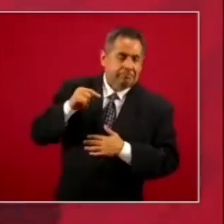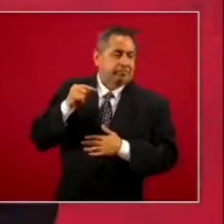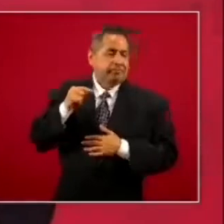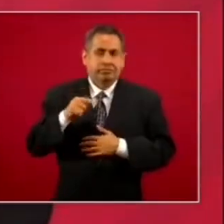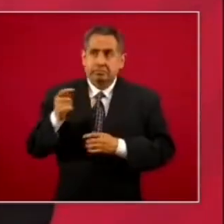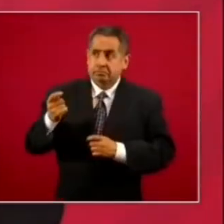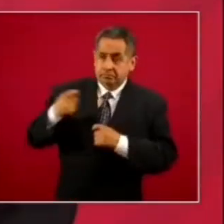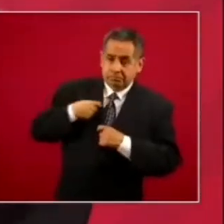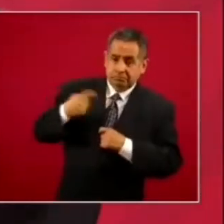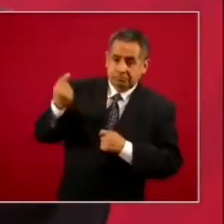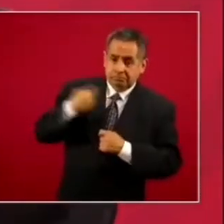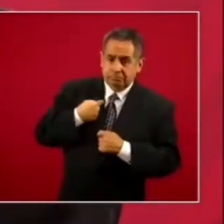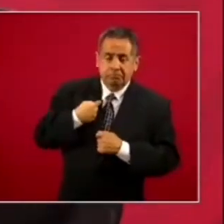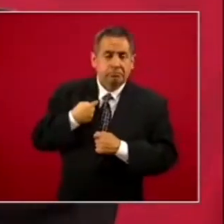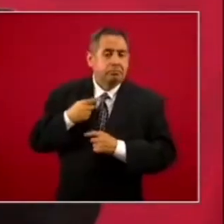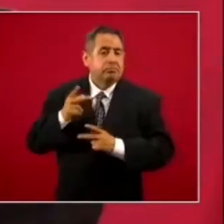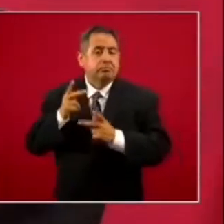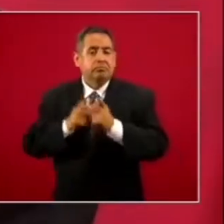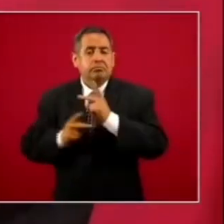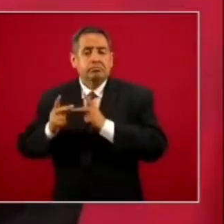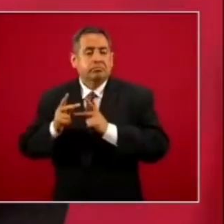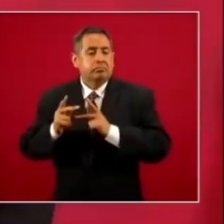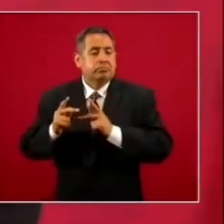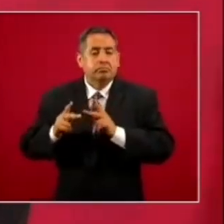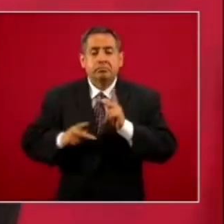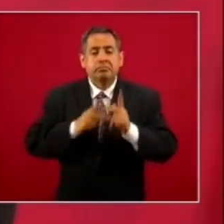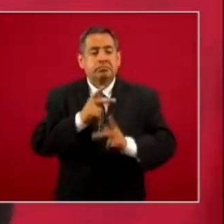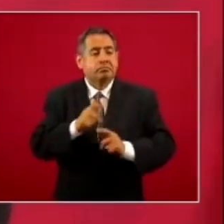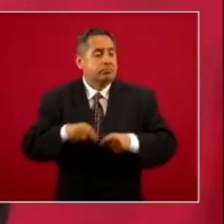le dan un crédito a un periódico